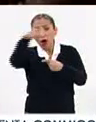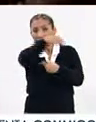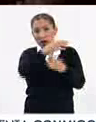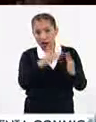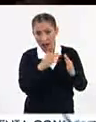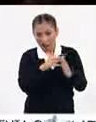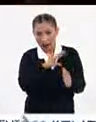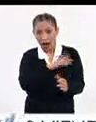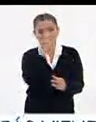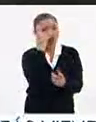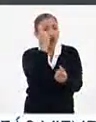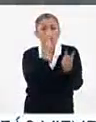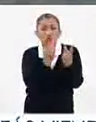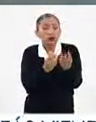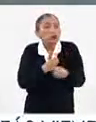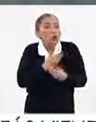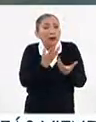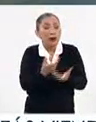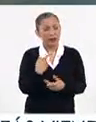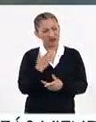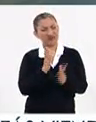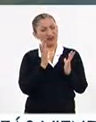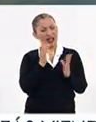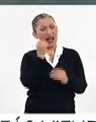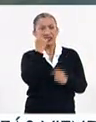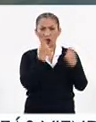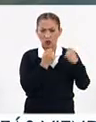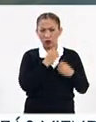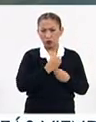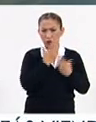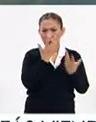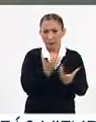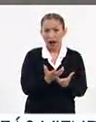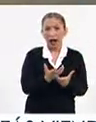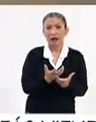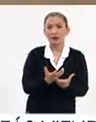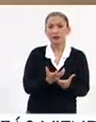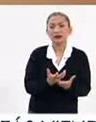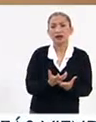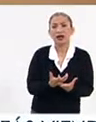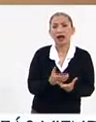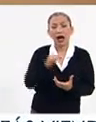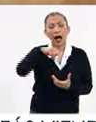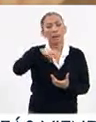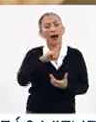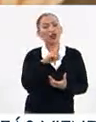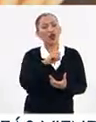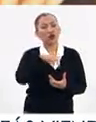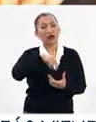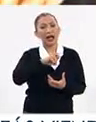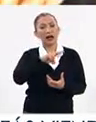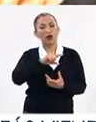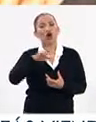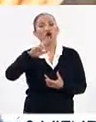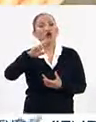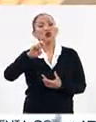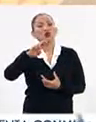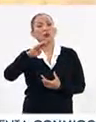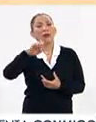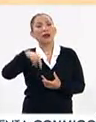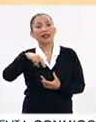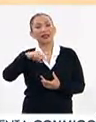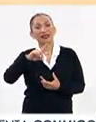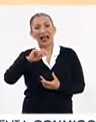los hogares. Pero de repente, dices tú, hay poemas de Enrique González Martínez, de Amado Nervo, de Rubén Darío, de López Velarde,